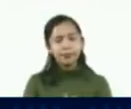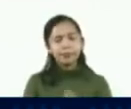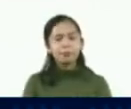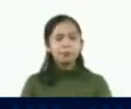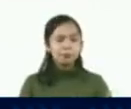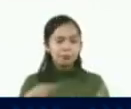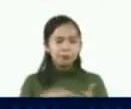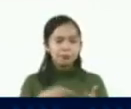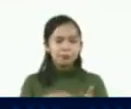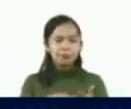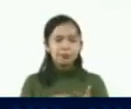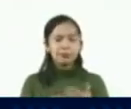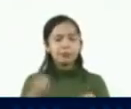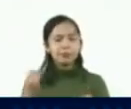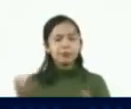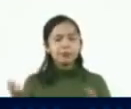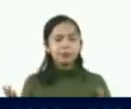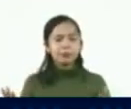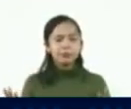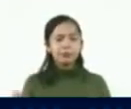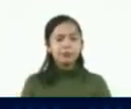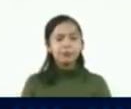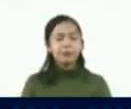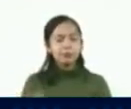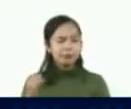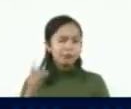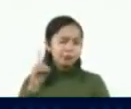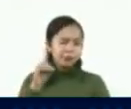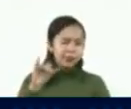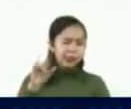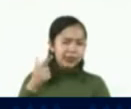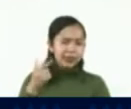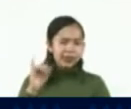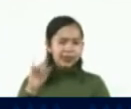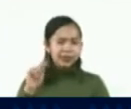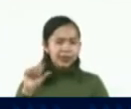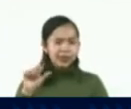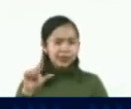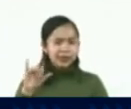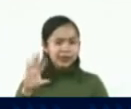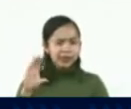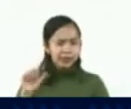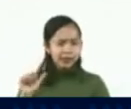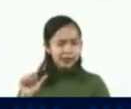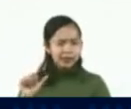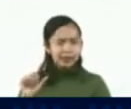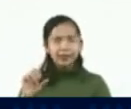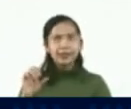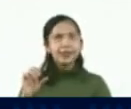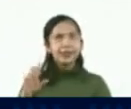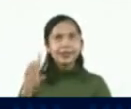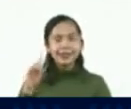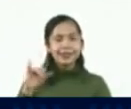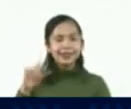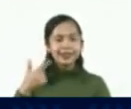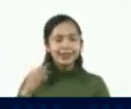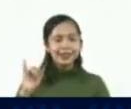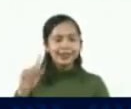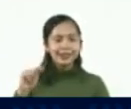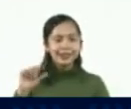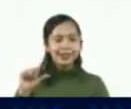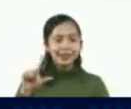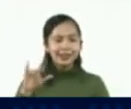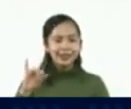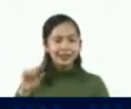de todo el acervo histórico, la digitalización de todos los trámites que se realizan